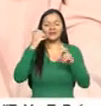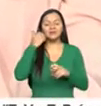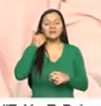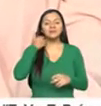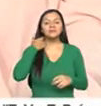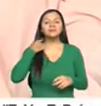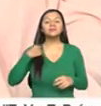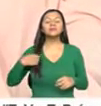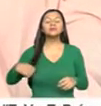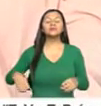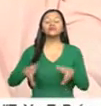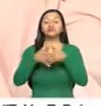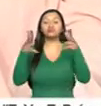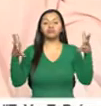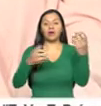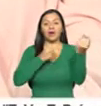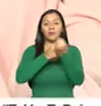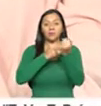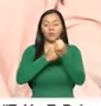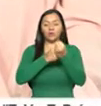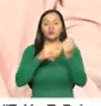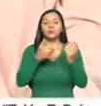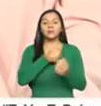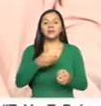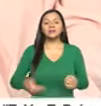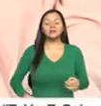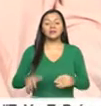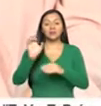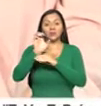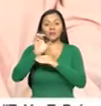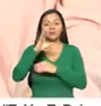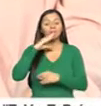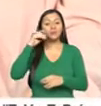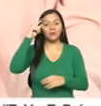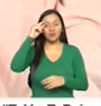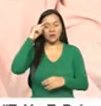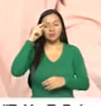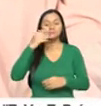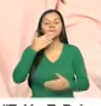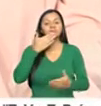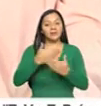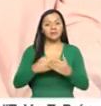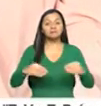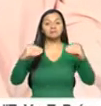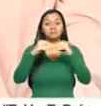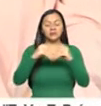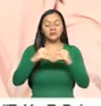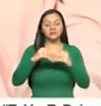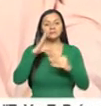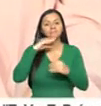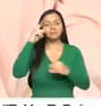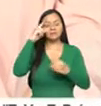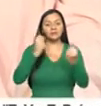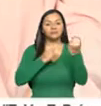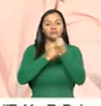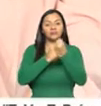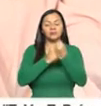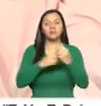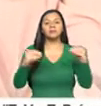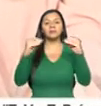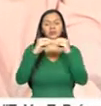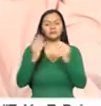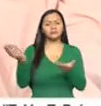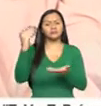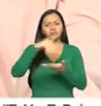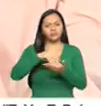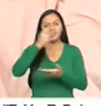del multitudinario apoyo, el presidente de la República, Rafael Correa, agradeció al colectivo Rafael Contigo Siempre y reiteró